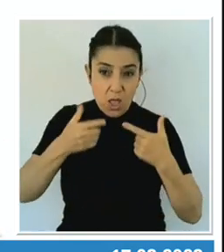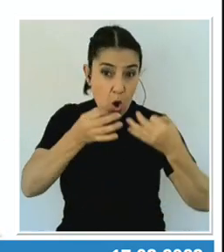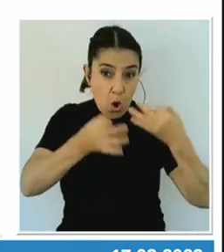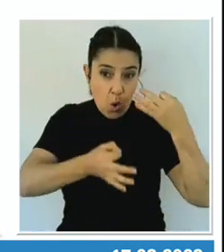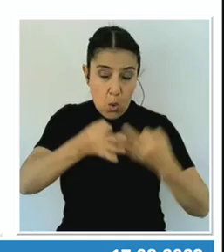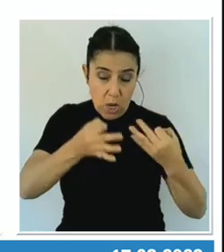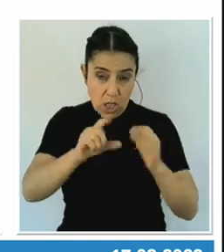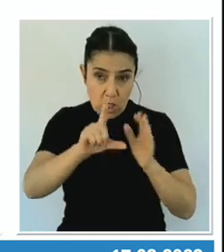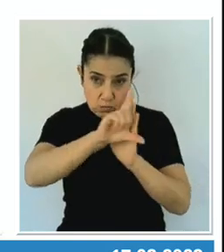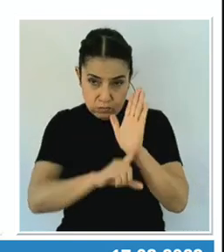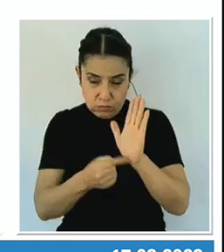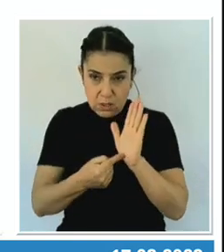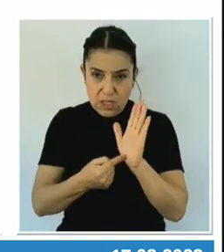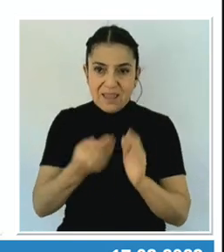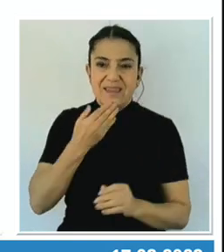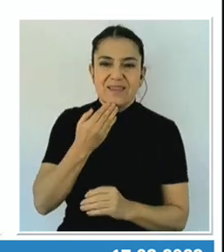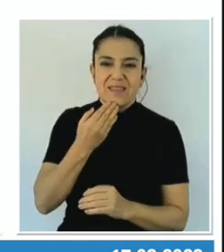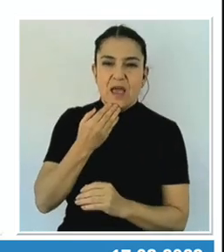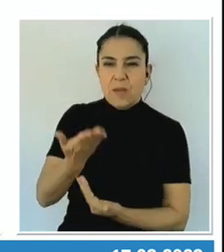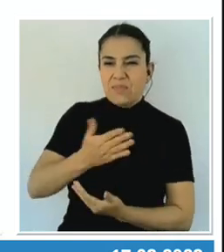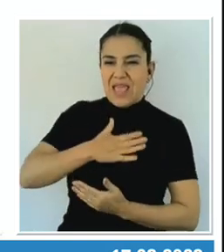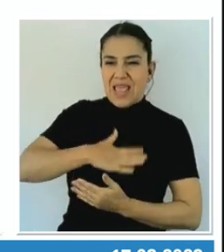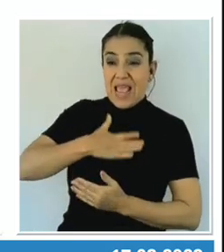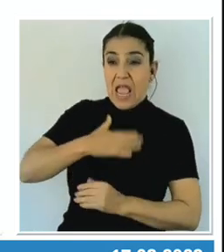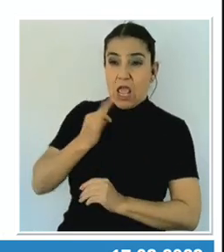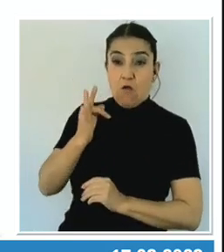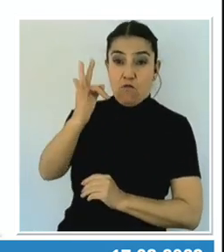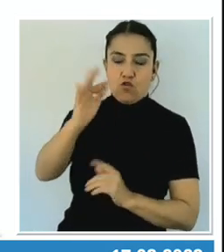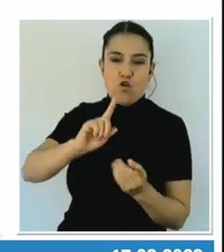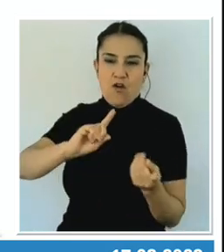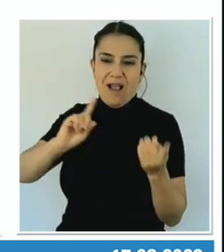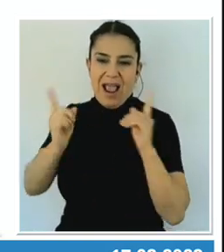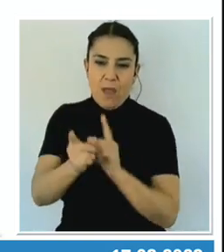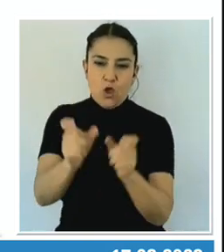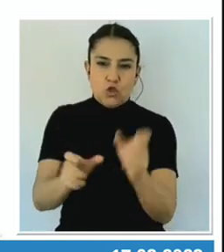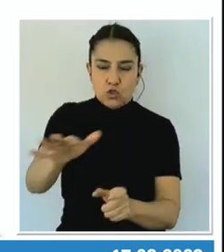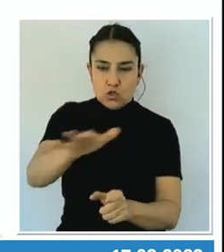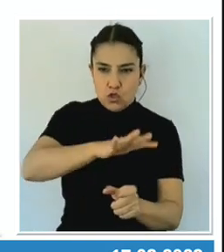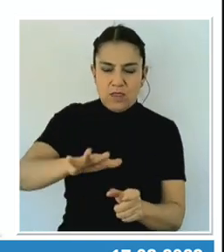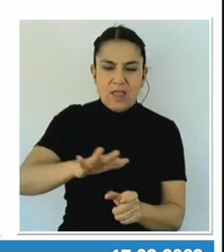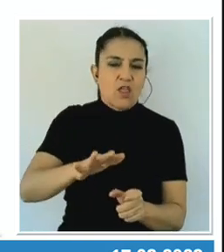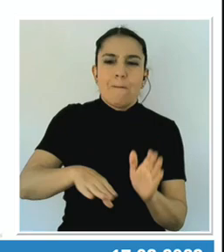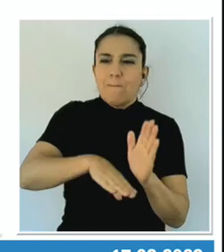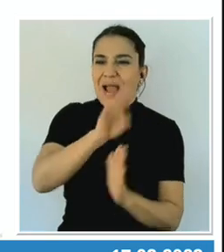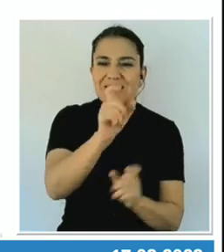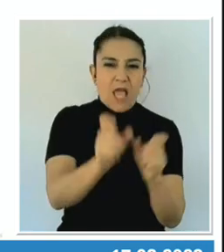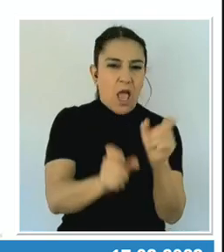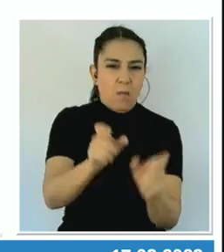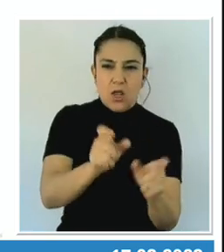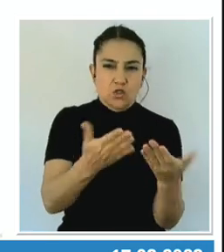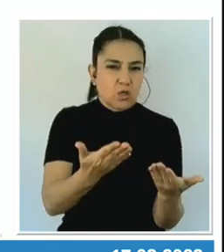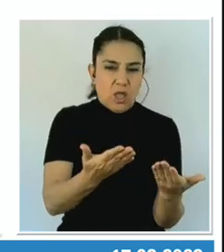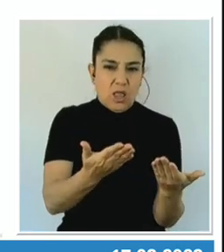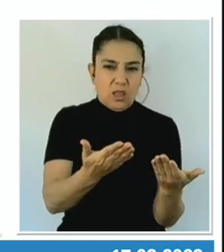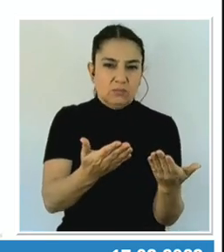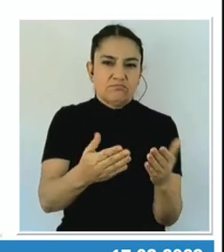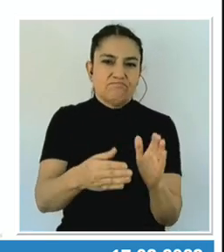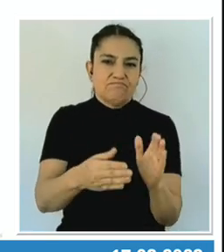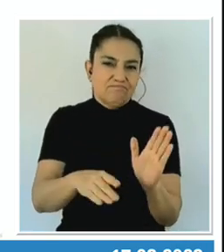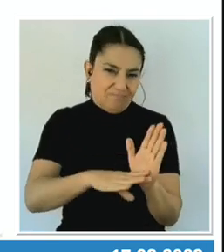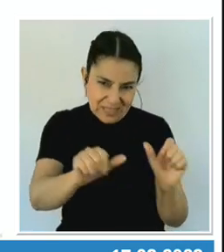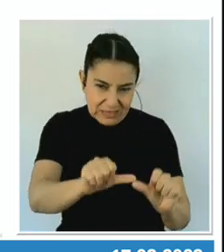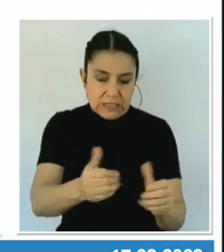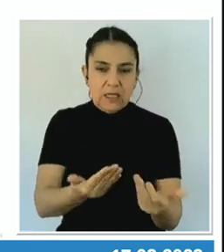expectativas de cambio de la ciudadanía, sobre todo la más desfavorecida. Esta afirmación es fácilmente comprobable en